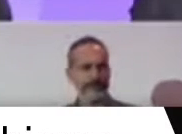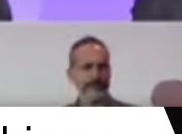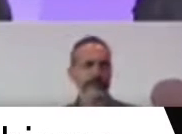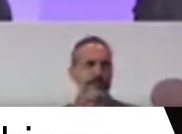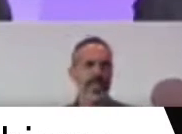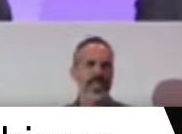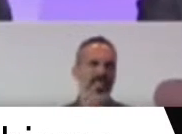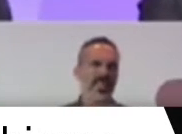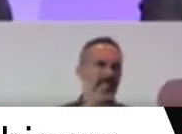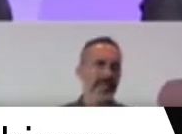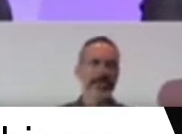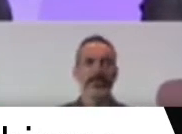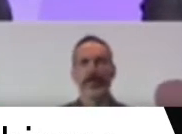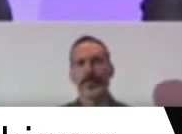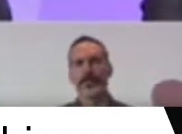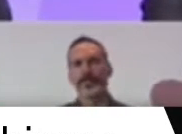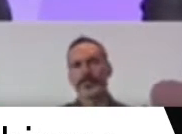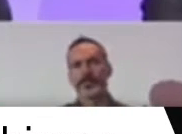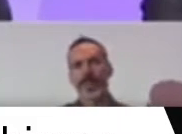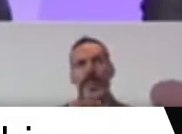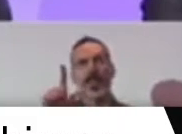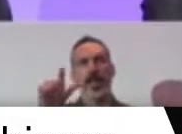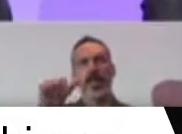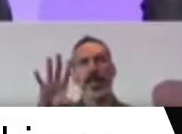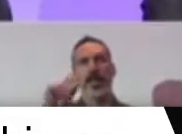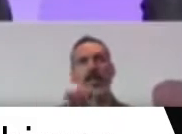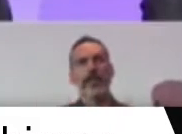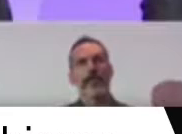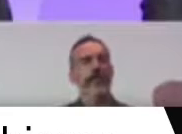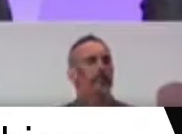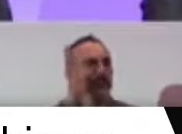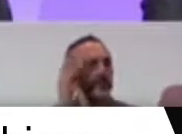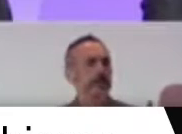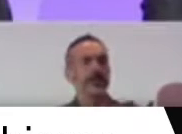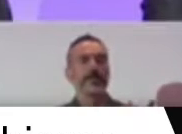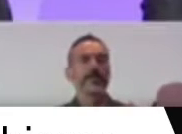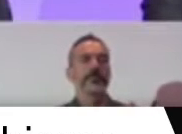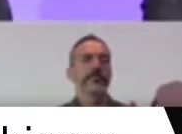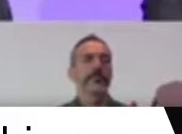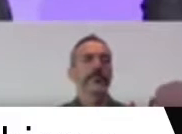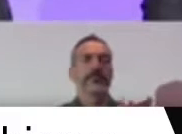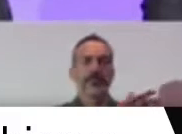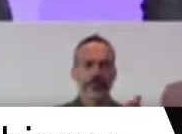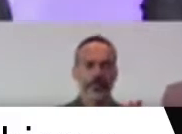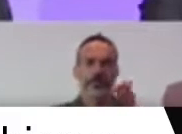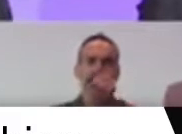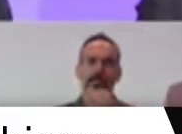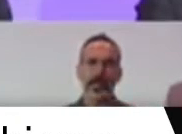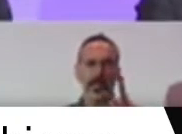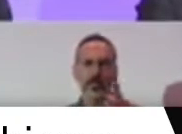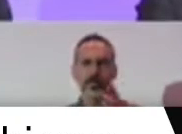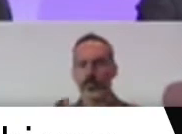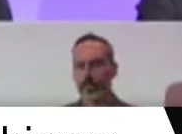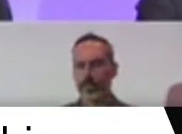logramos hacer acuerdos por el bien de Puebla. Somos políticos profesionales, hemos